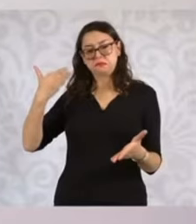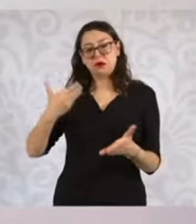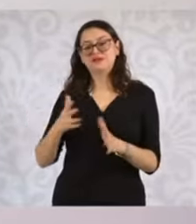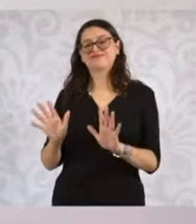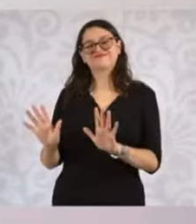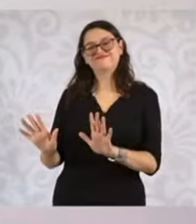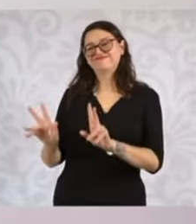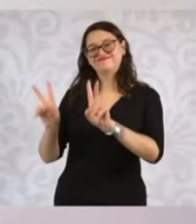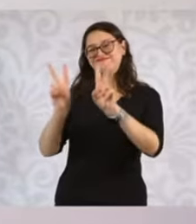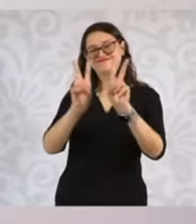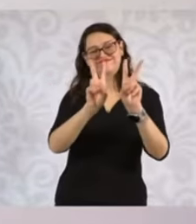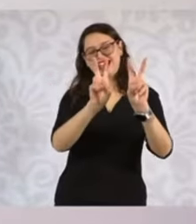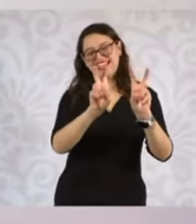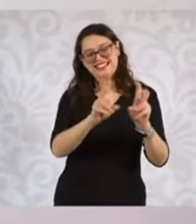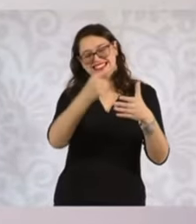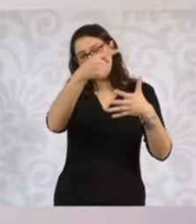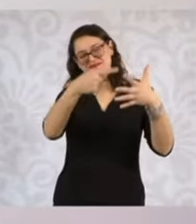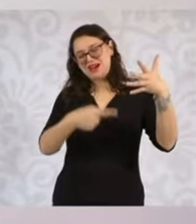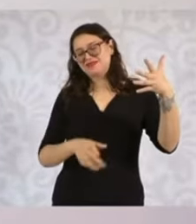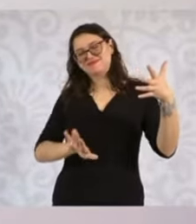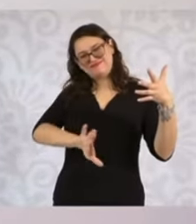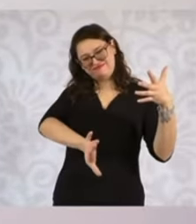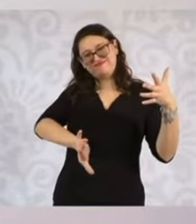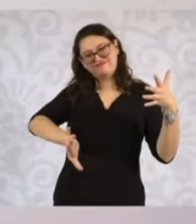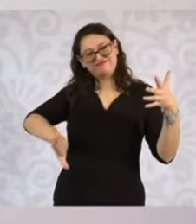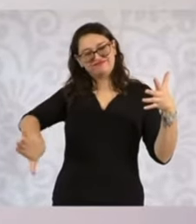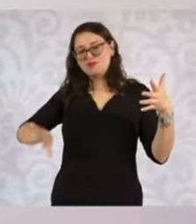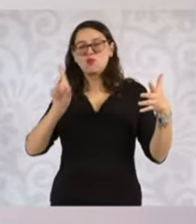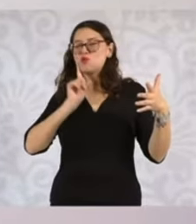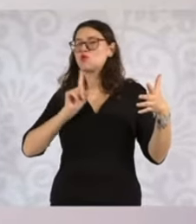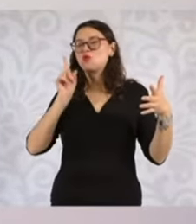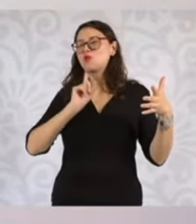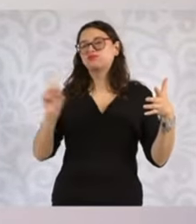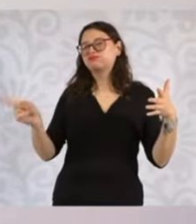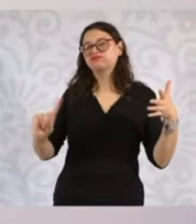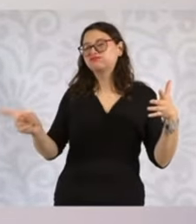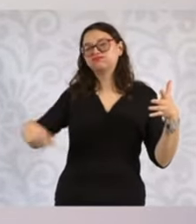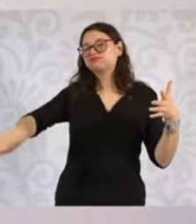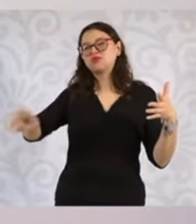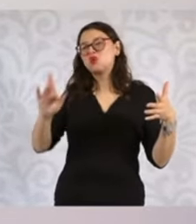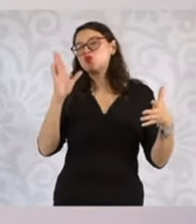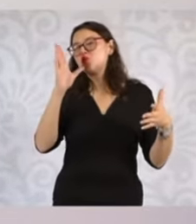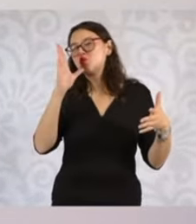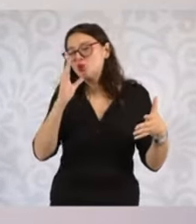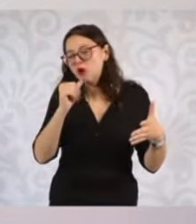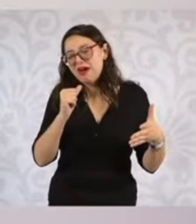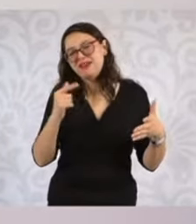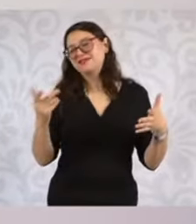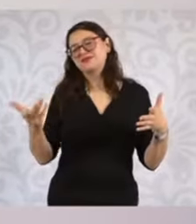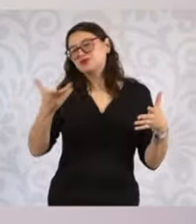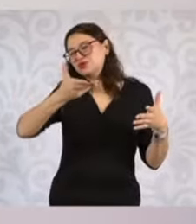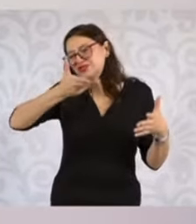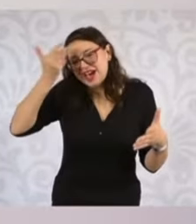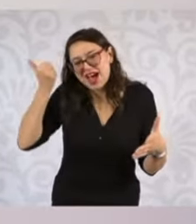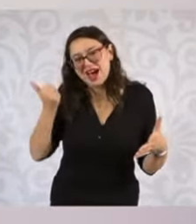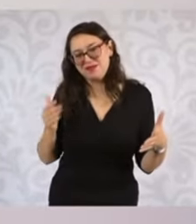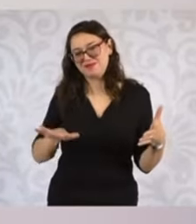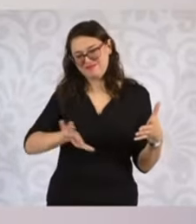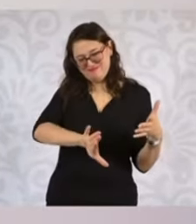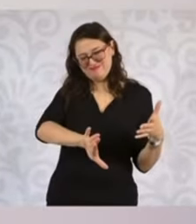no eran profesiones que nosotros pudiéramos tener o pudiéramos desarrollarnos. Y